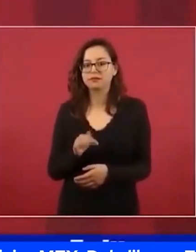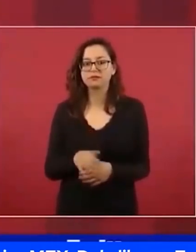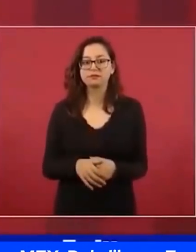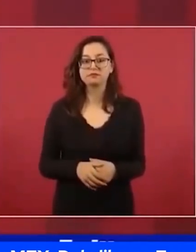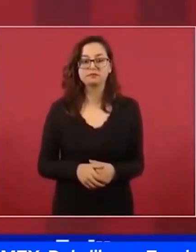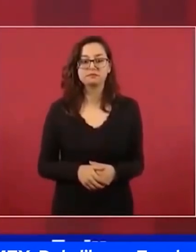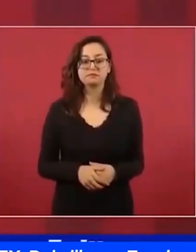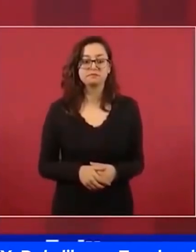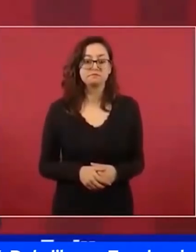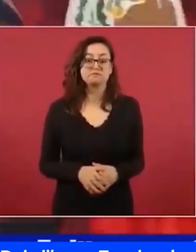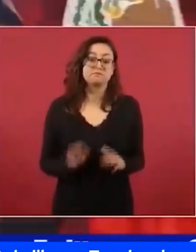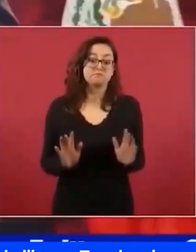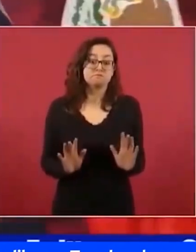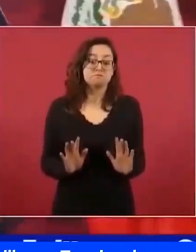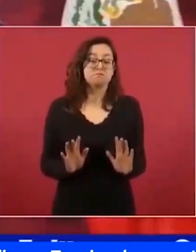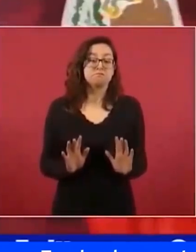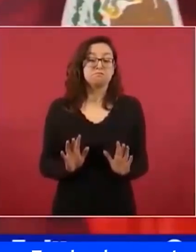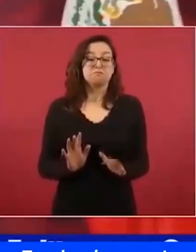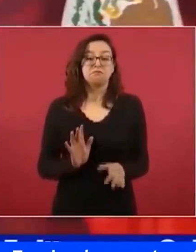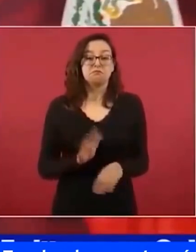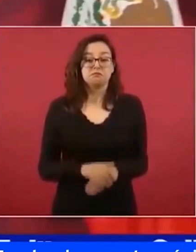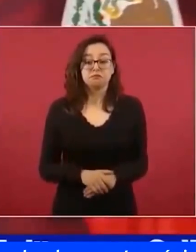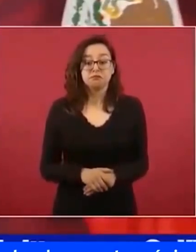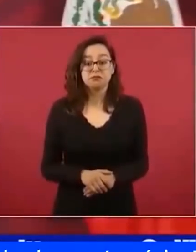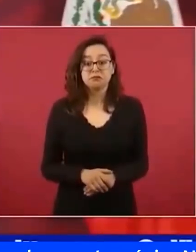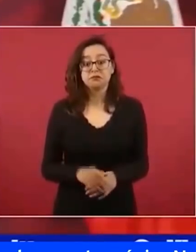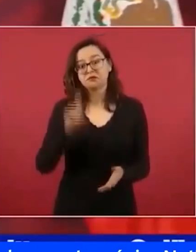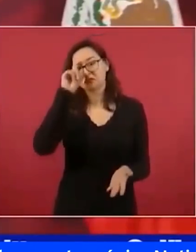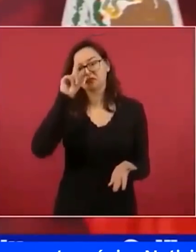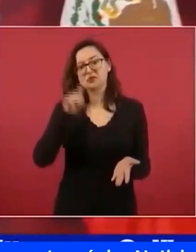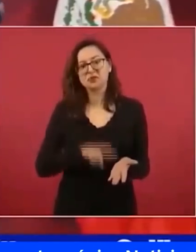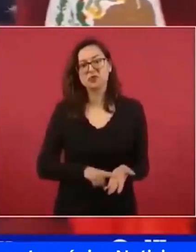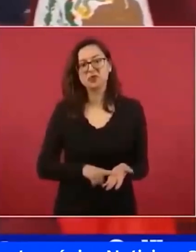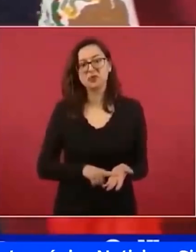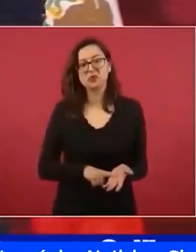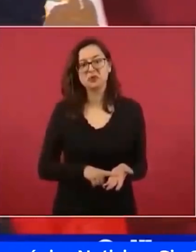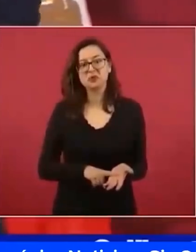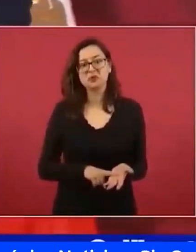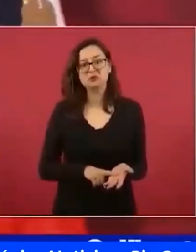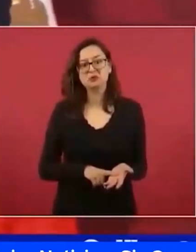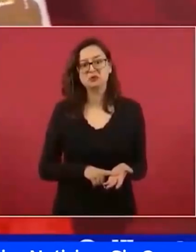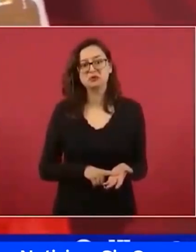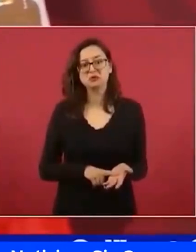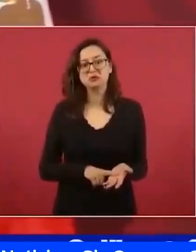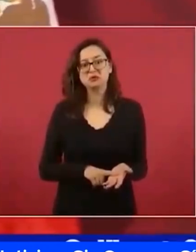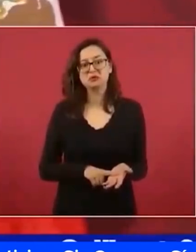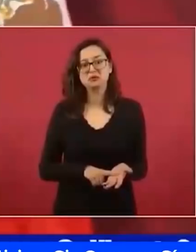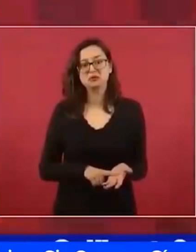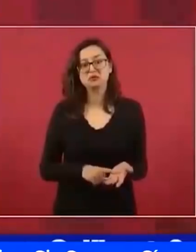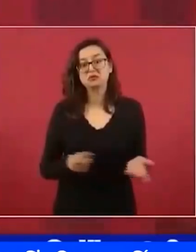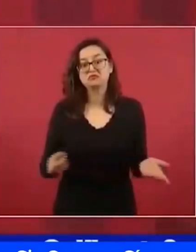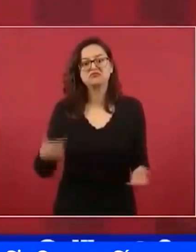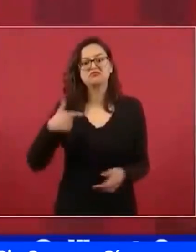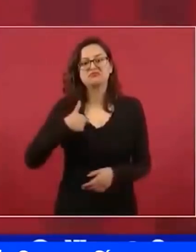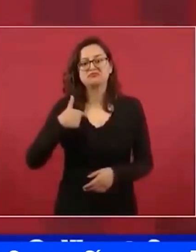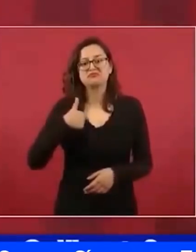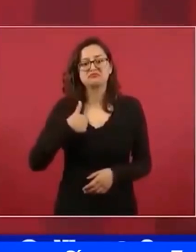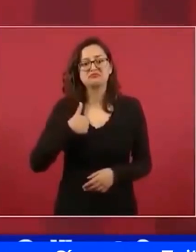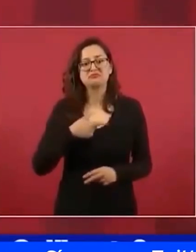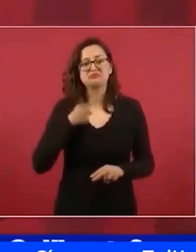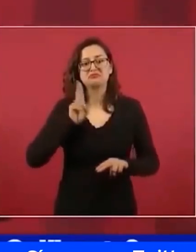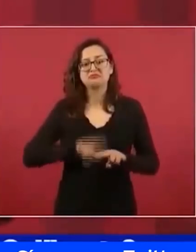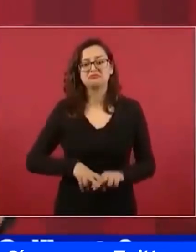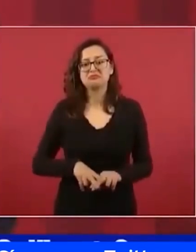Pues yo creo que por eso también me siento como me siento siempre, ¿no?